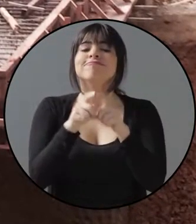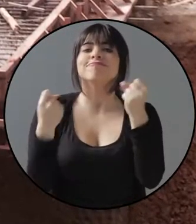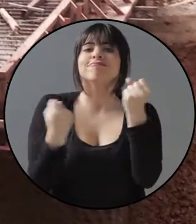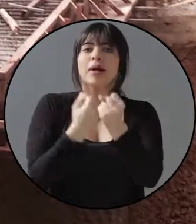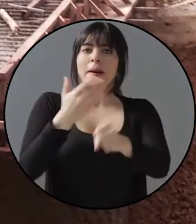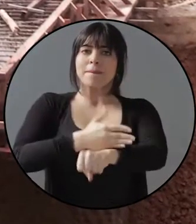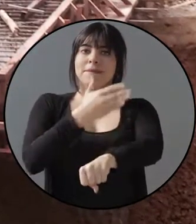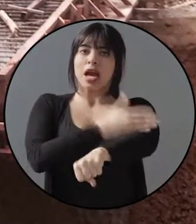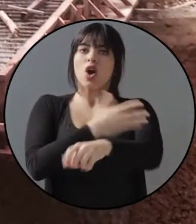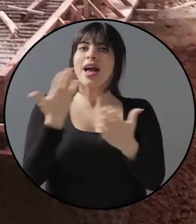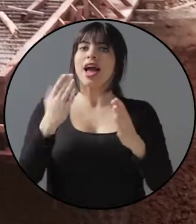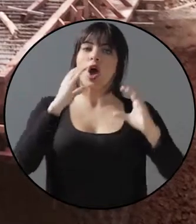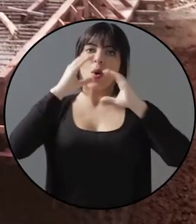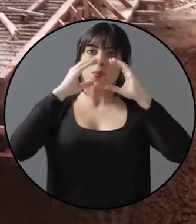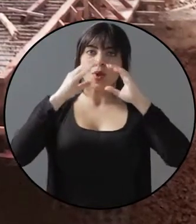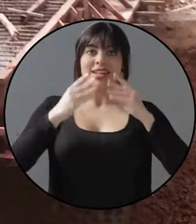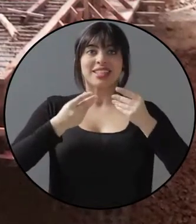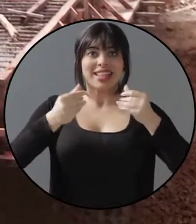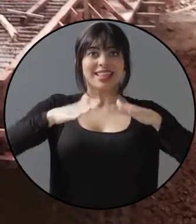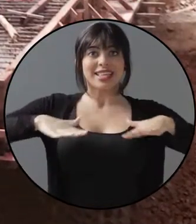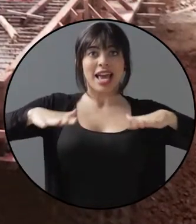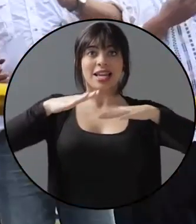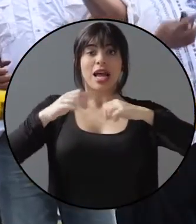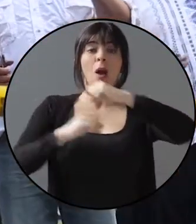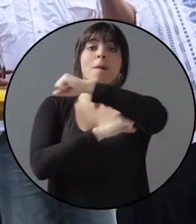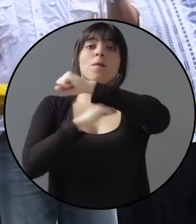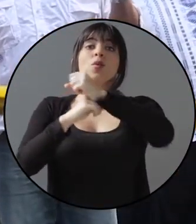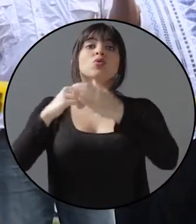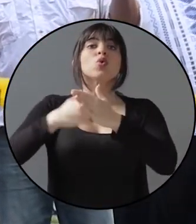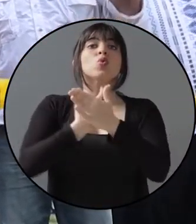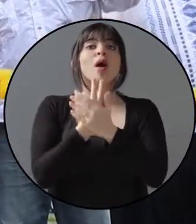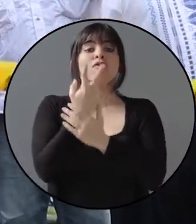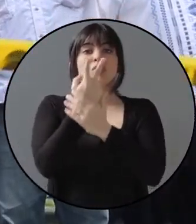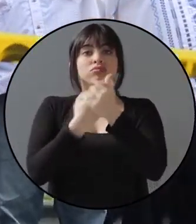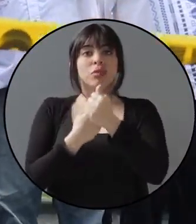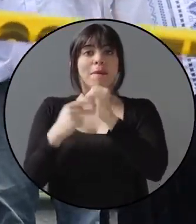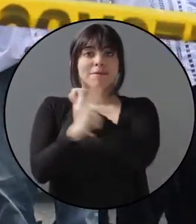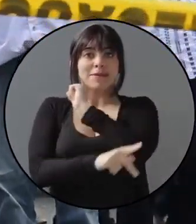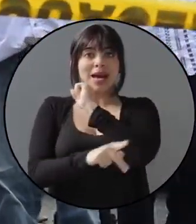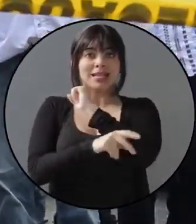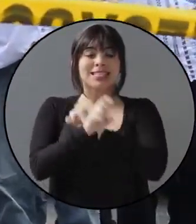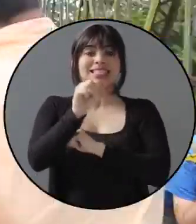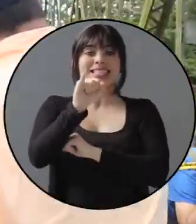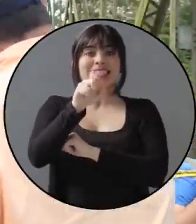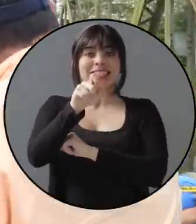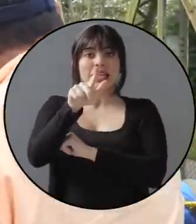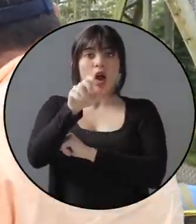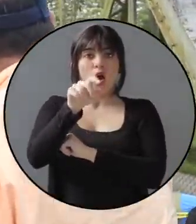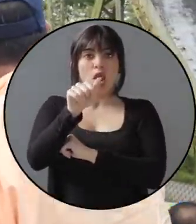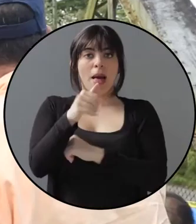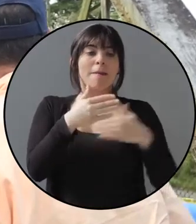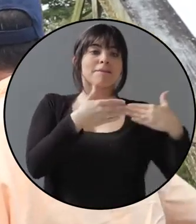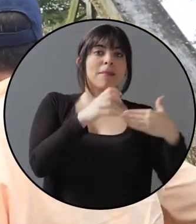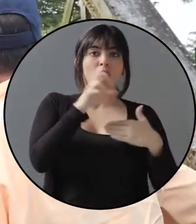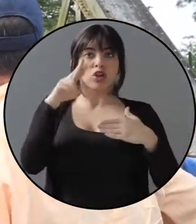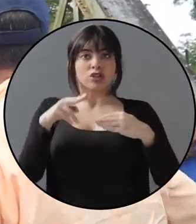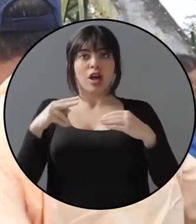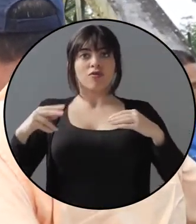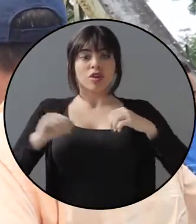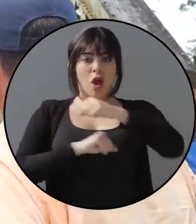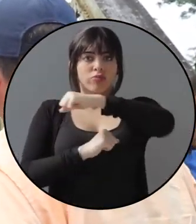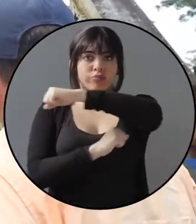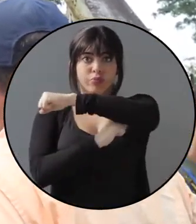también impulsamos mejoras en la comunicación terrestre. El puente binacional Sixaola, de 4 carriles entre Costa Rica y